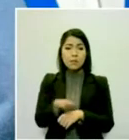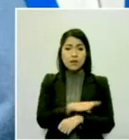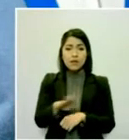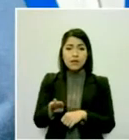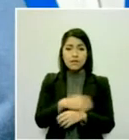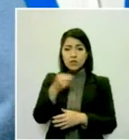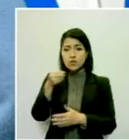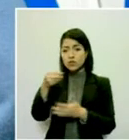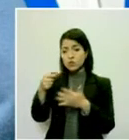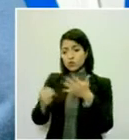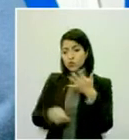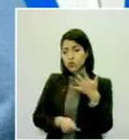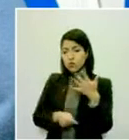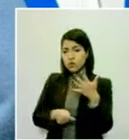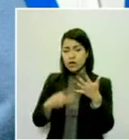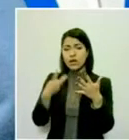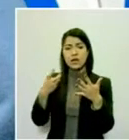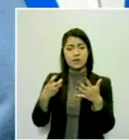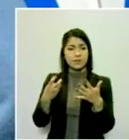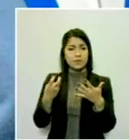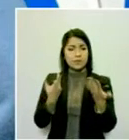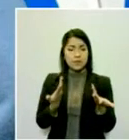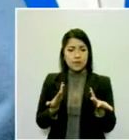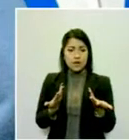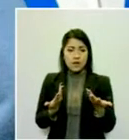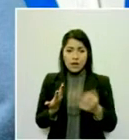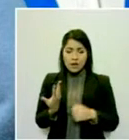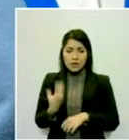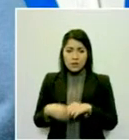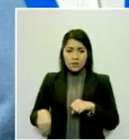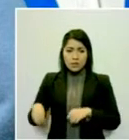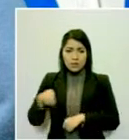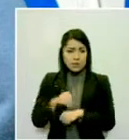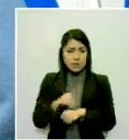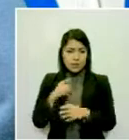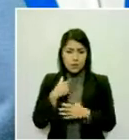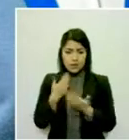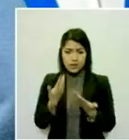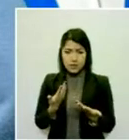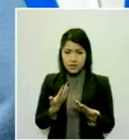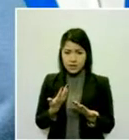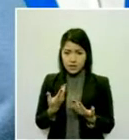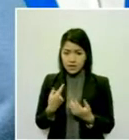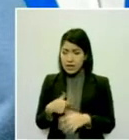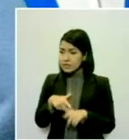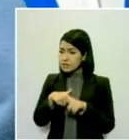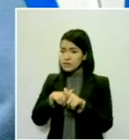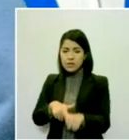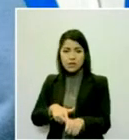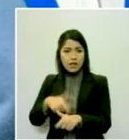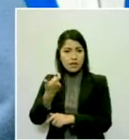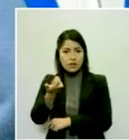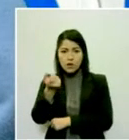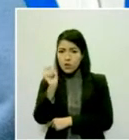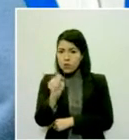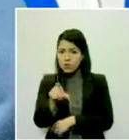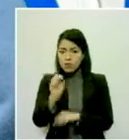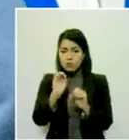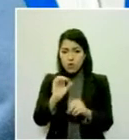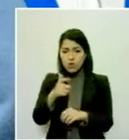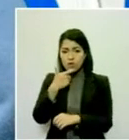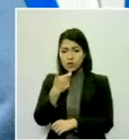estas prestaciones sin ningún aumento en presupuesto, sino que con los ahorros que hemos